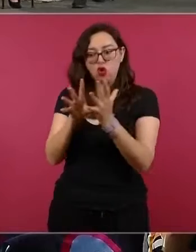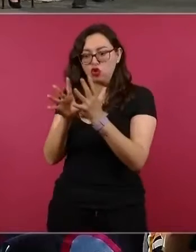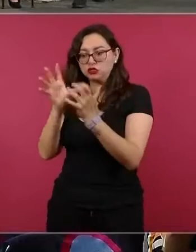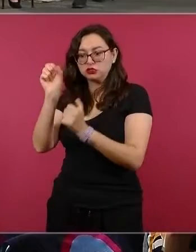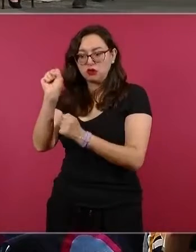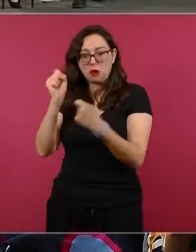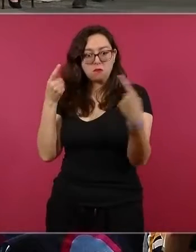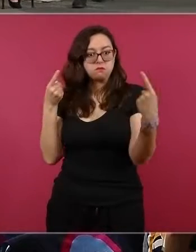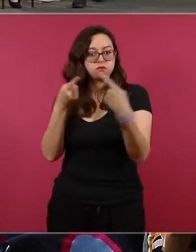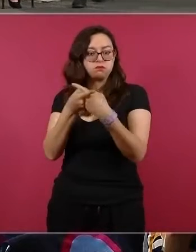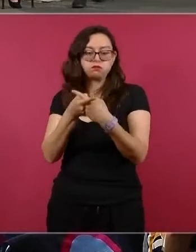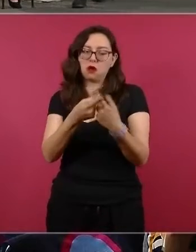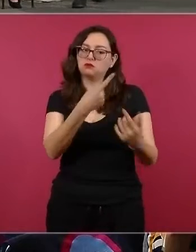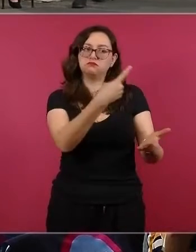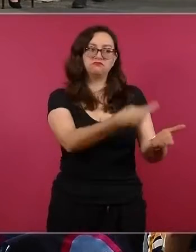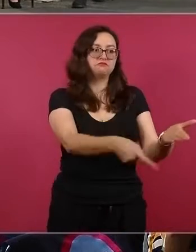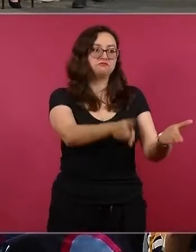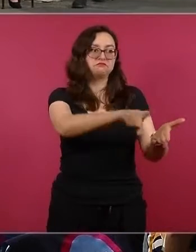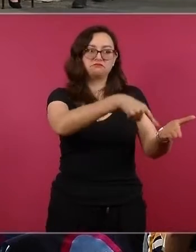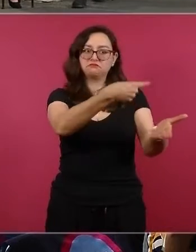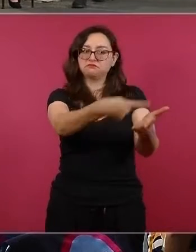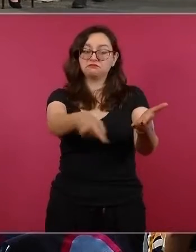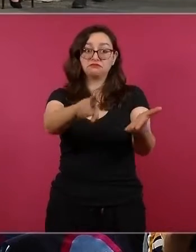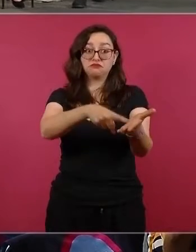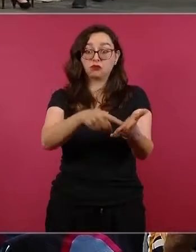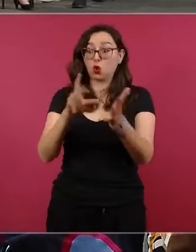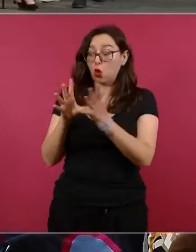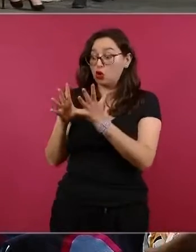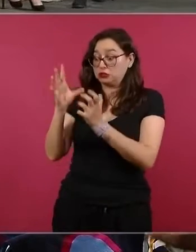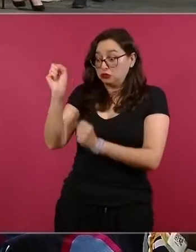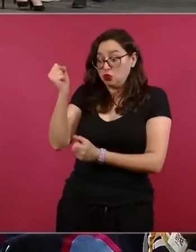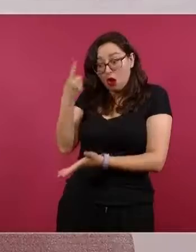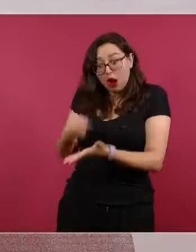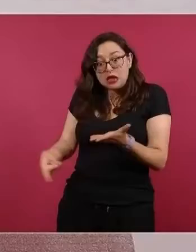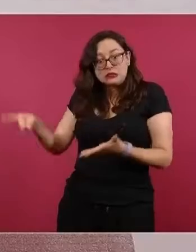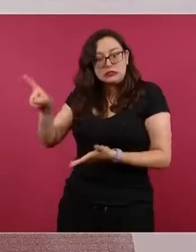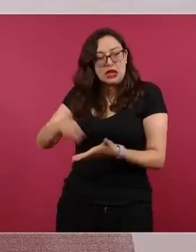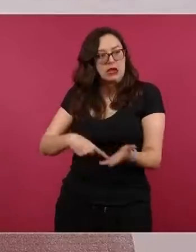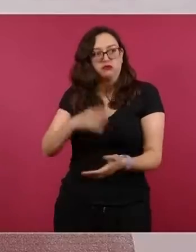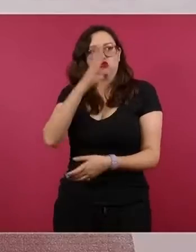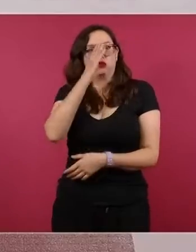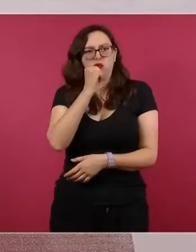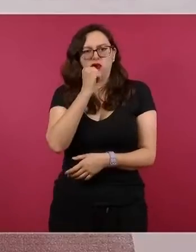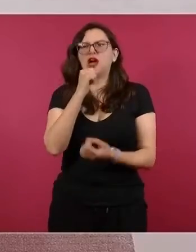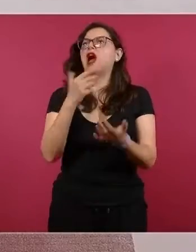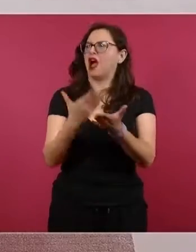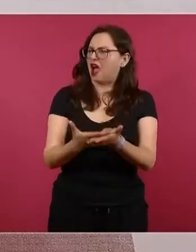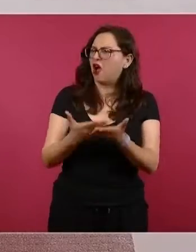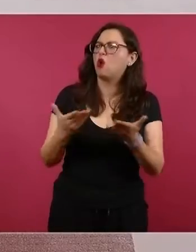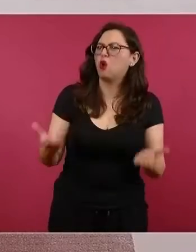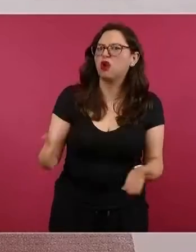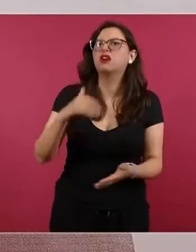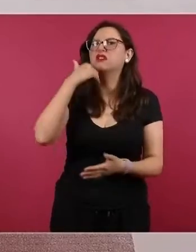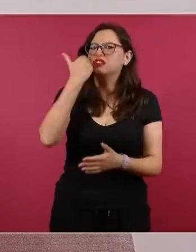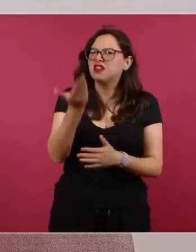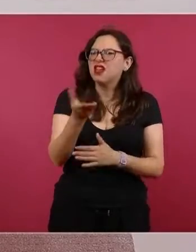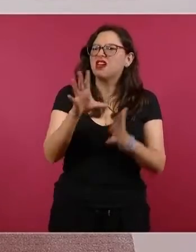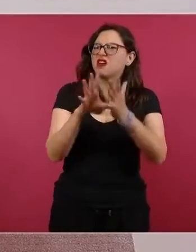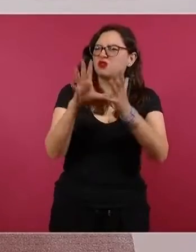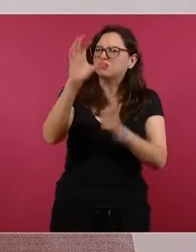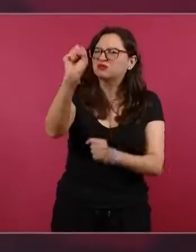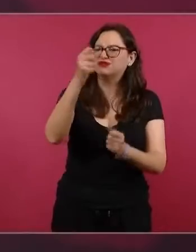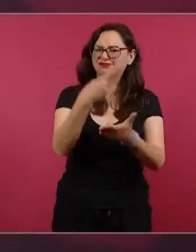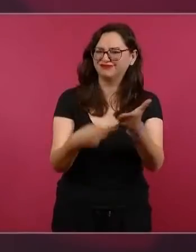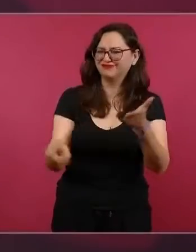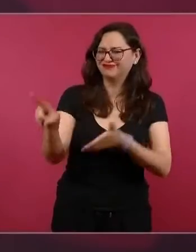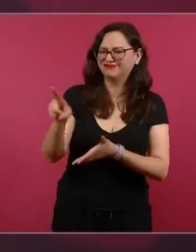Carta Magna, ¿no? Entonces, ese es otro de los elementos. Otro de los elementos importantes es